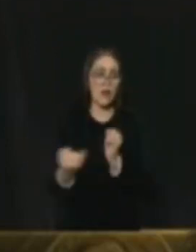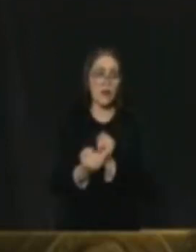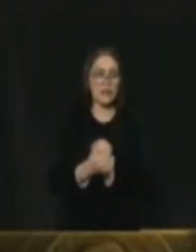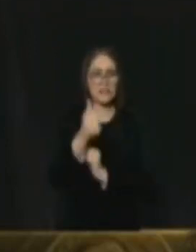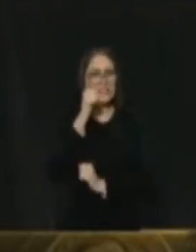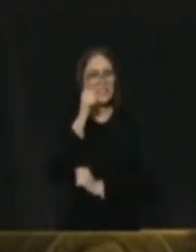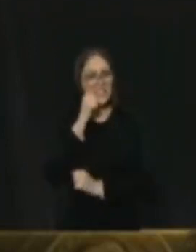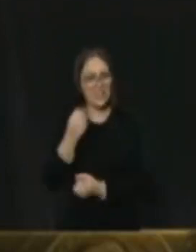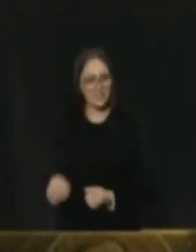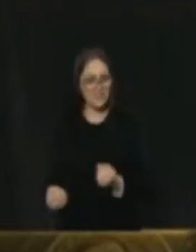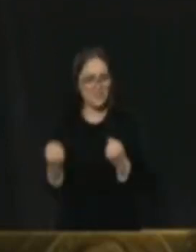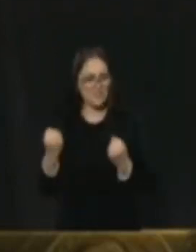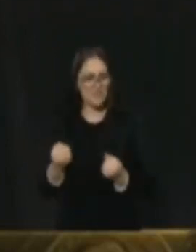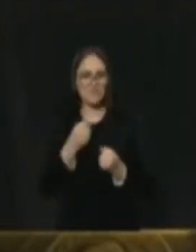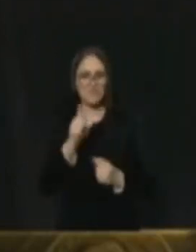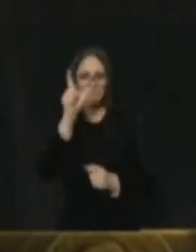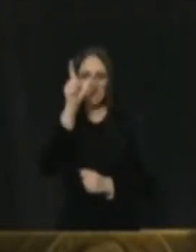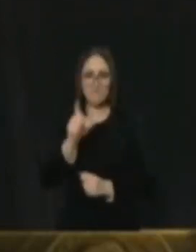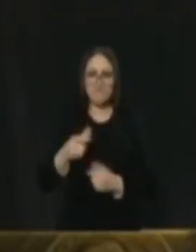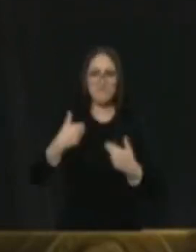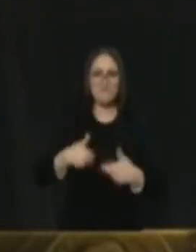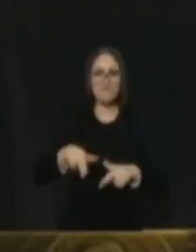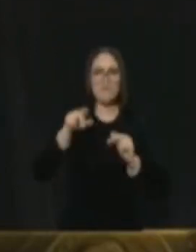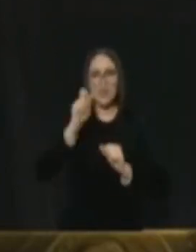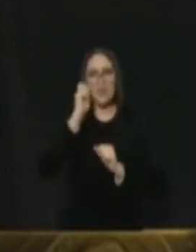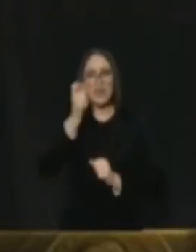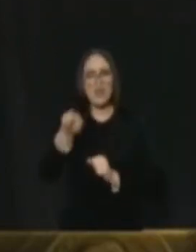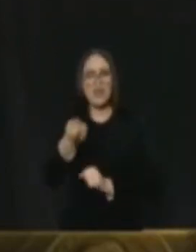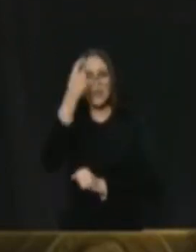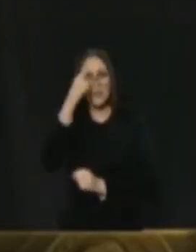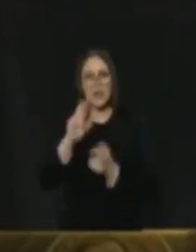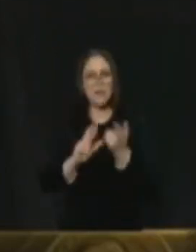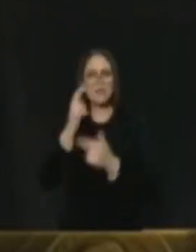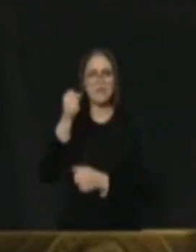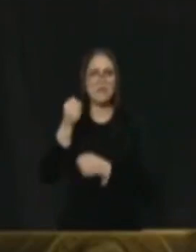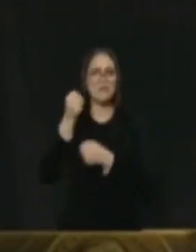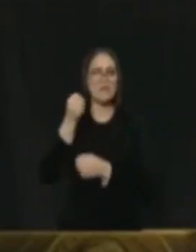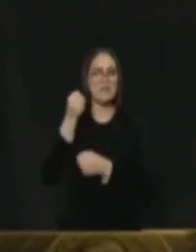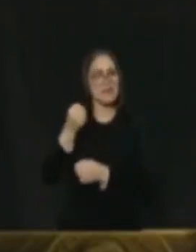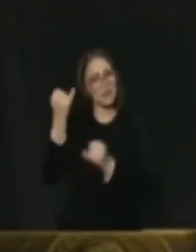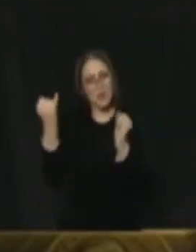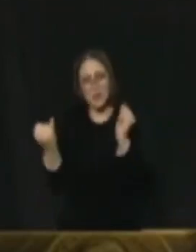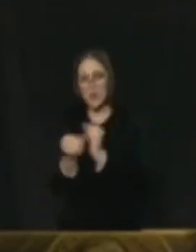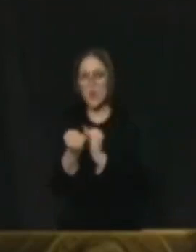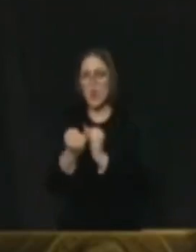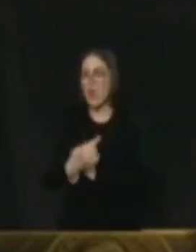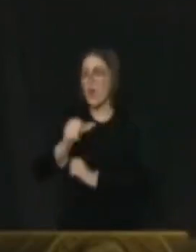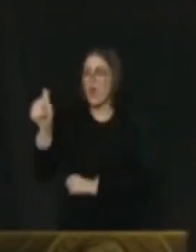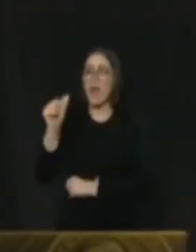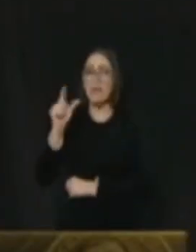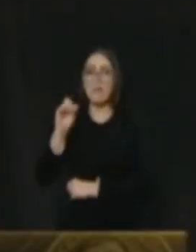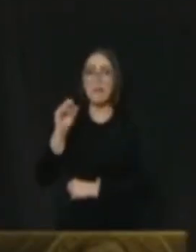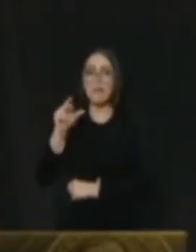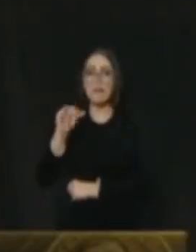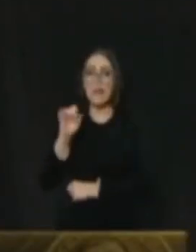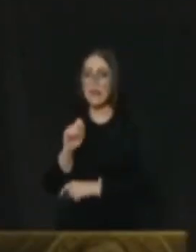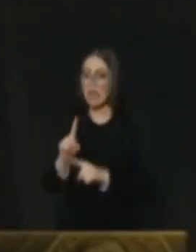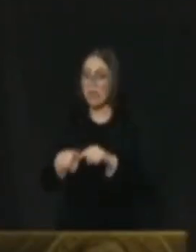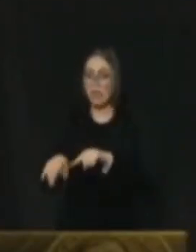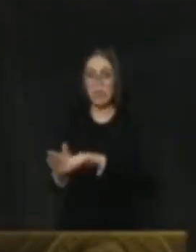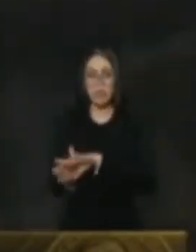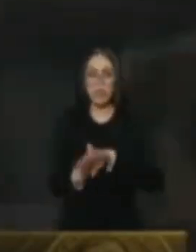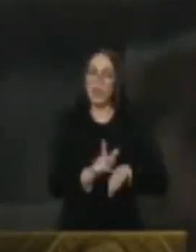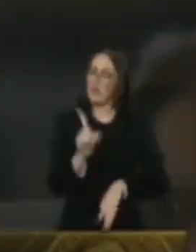gran protagonista de la revolución, las Adelitas y las Valentinas no se quedan atrás. A las mujeres que